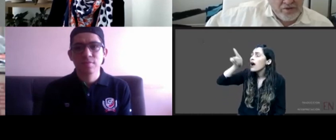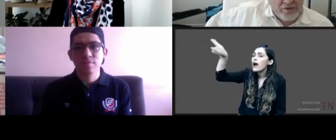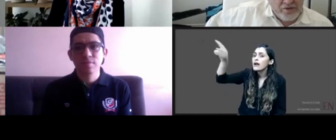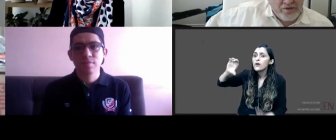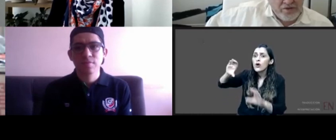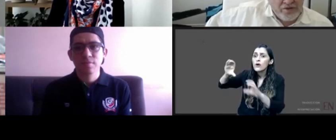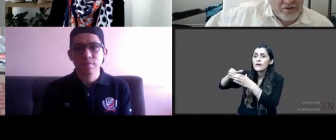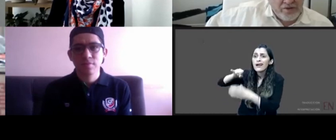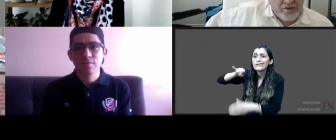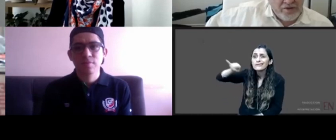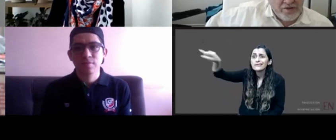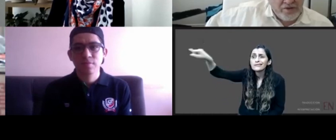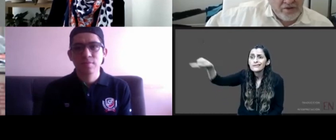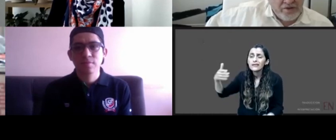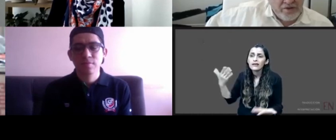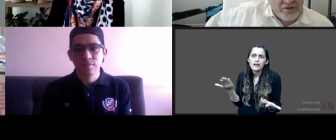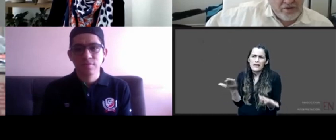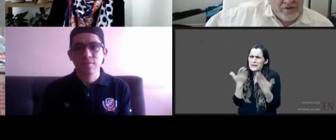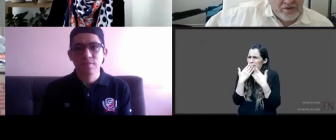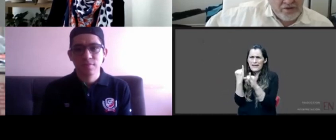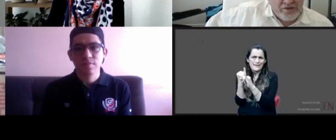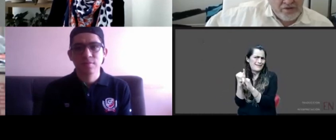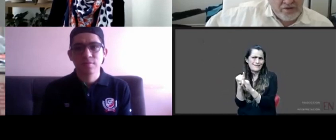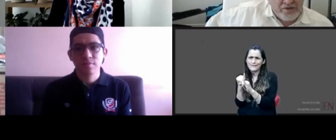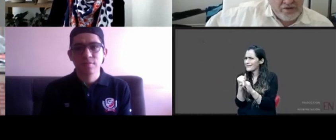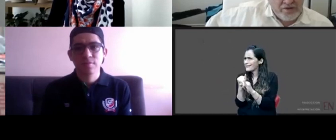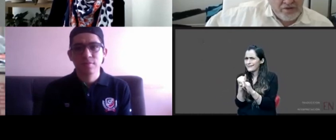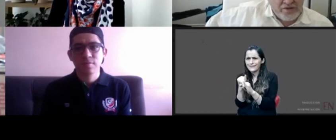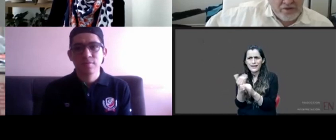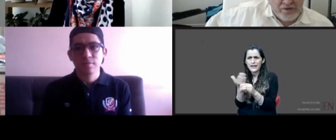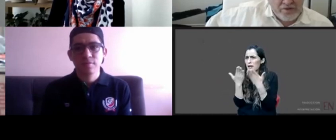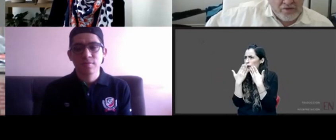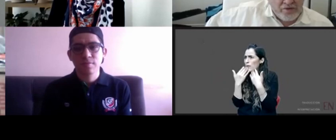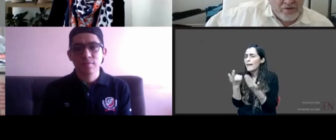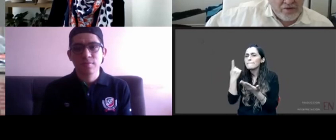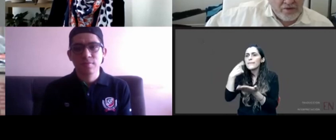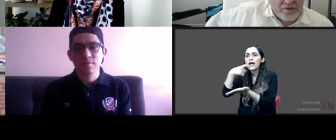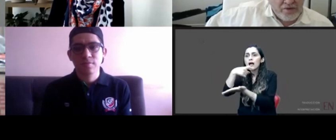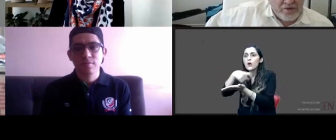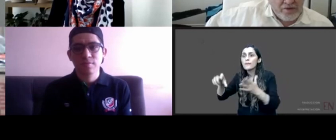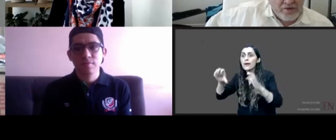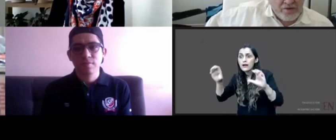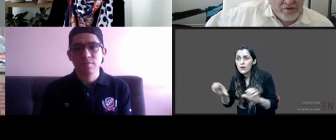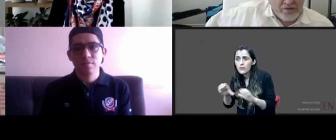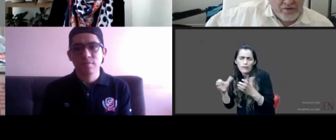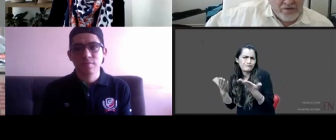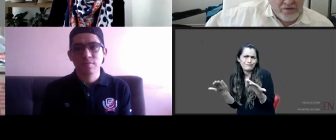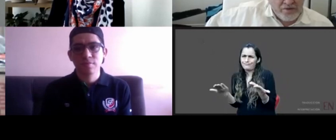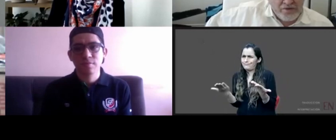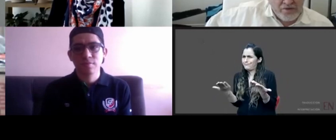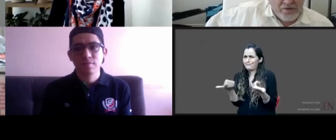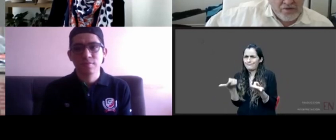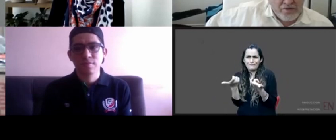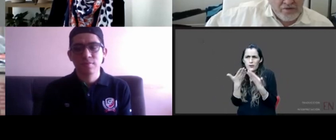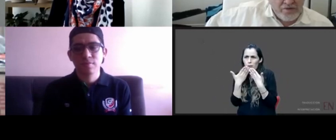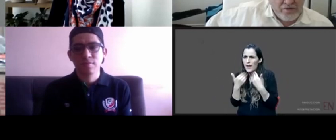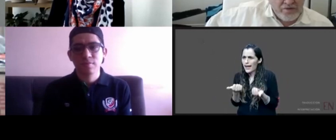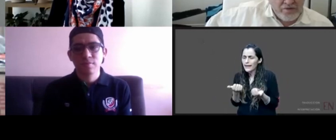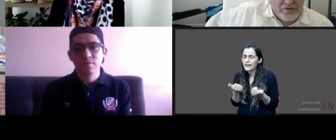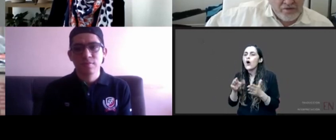no hay señal, no tenemos para comprar tampoco una máquina. O tan solo, como les